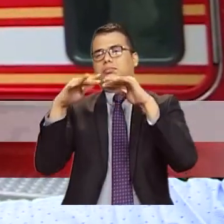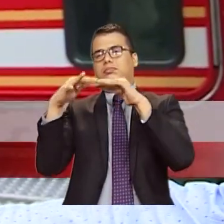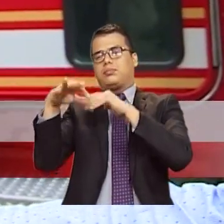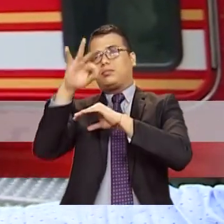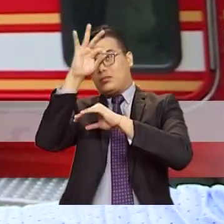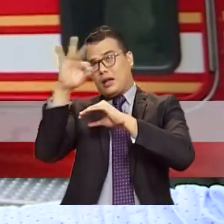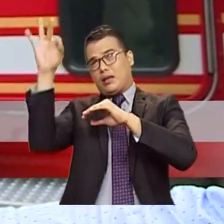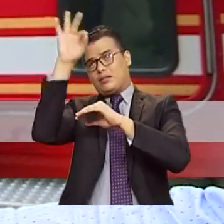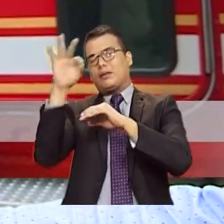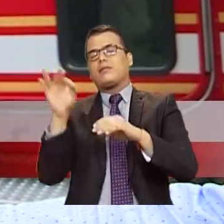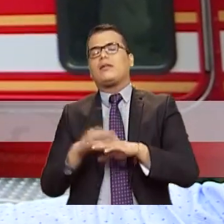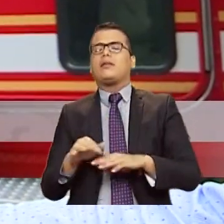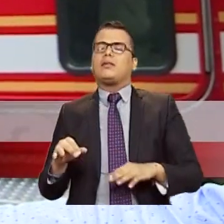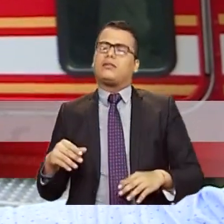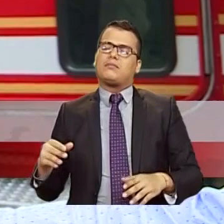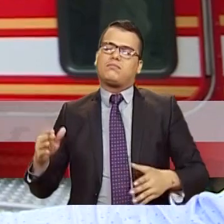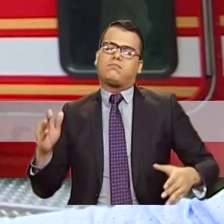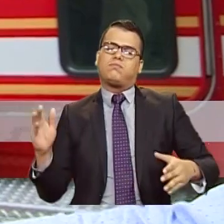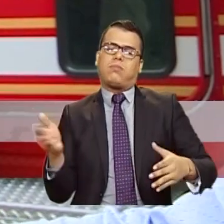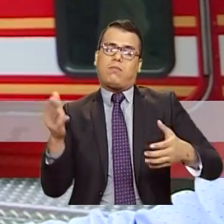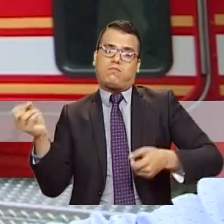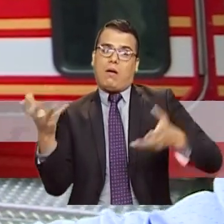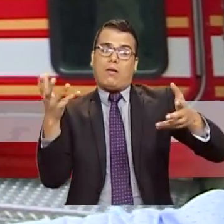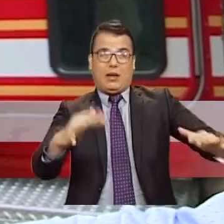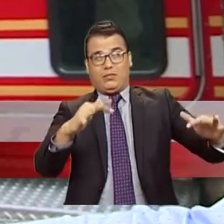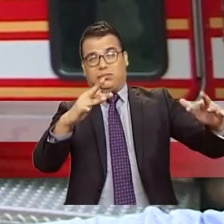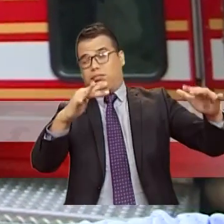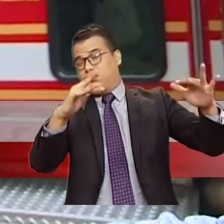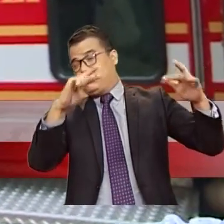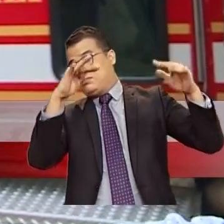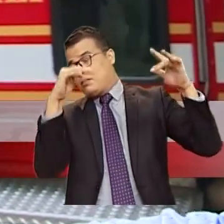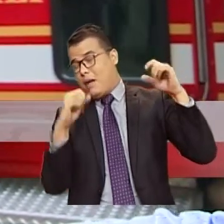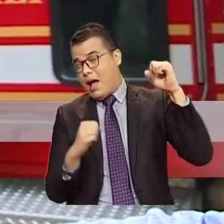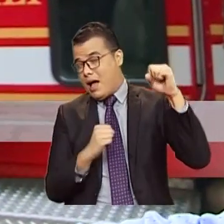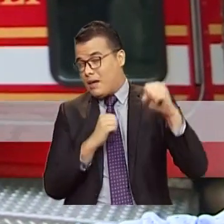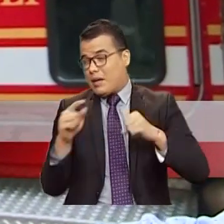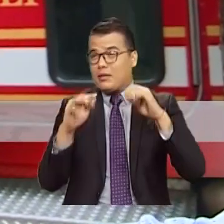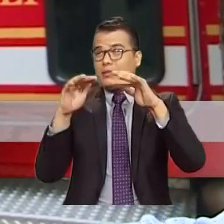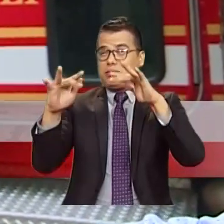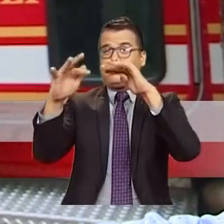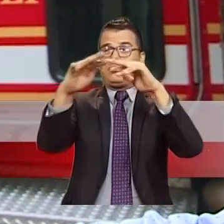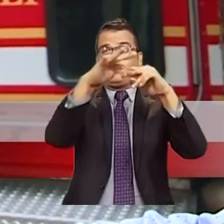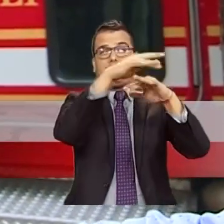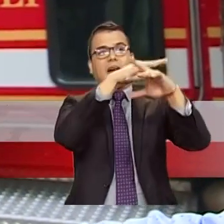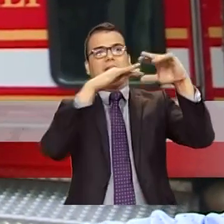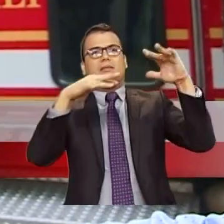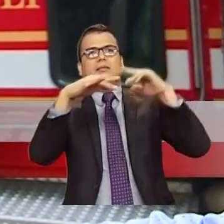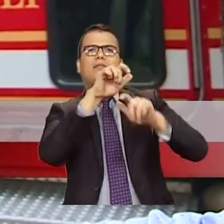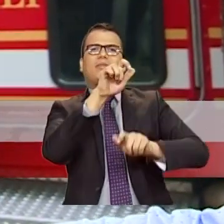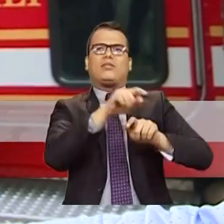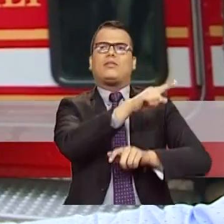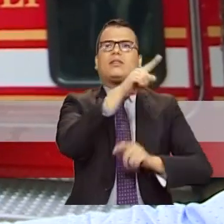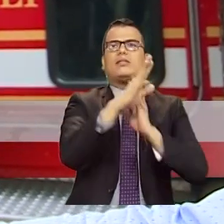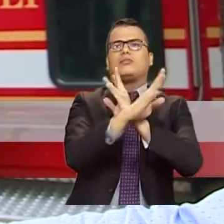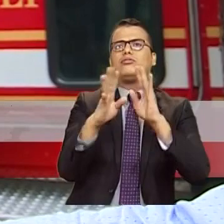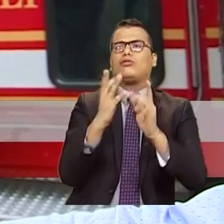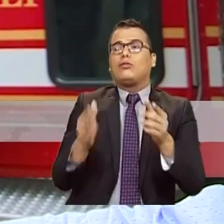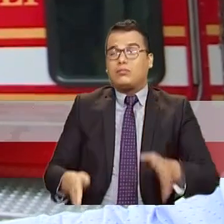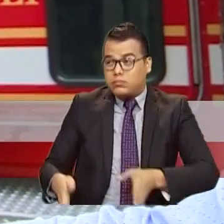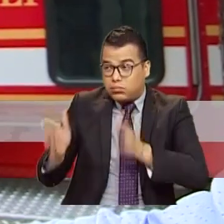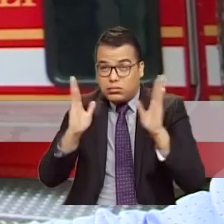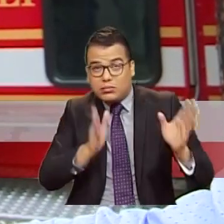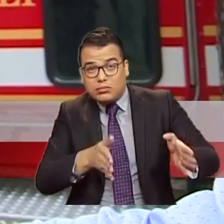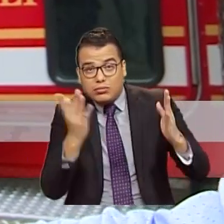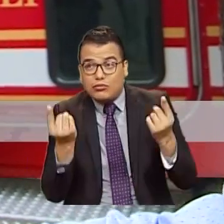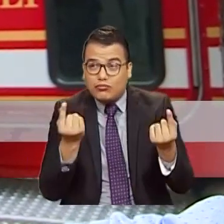Cuando ellos toparon con las abejas, estas los atacaron y salieron, atacaron a las personas que residen en las unidades